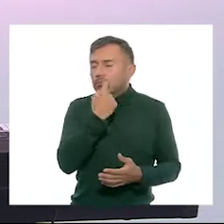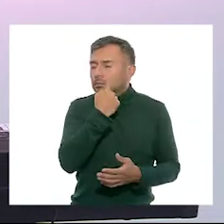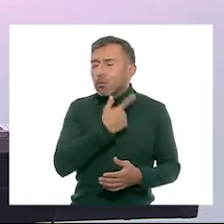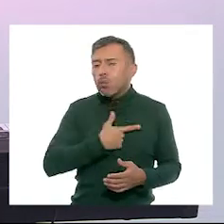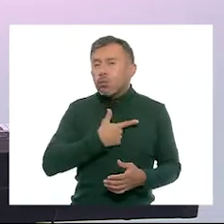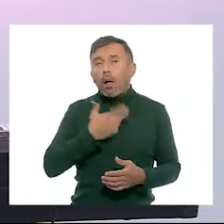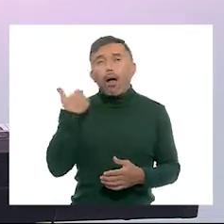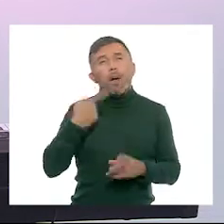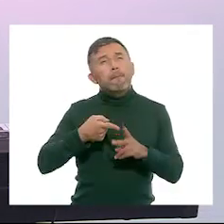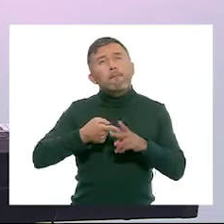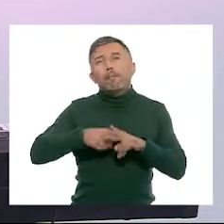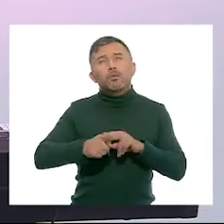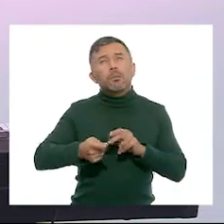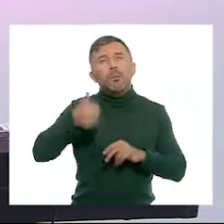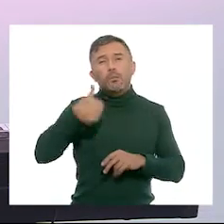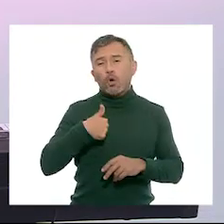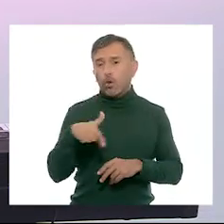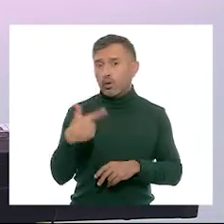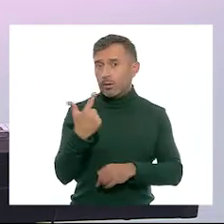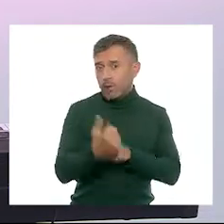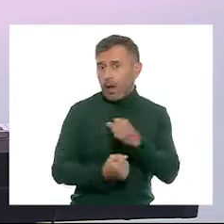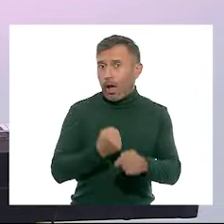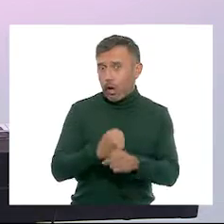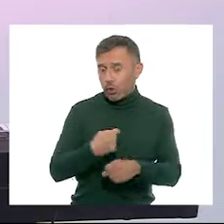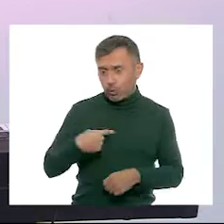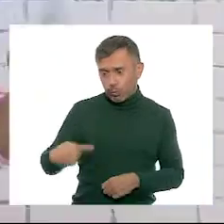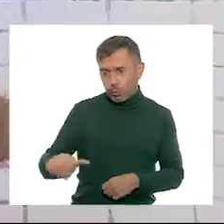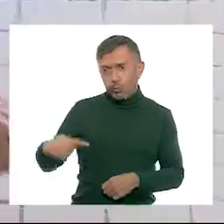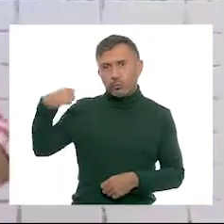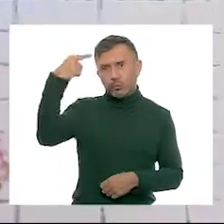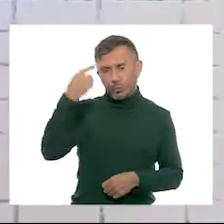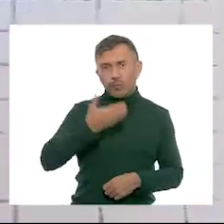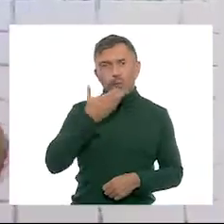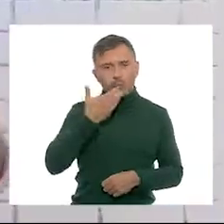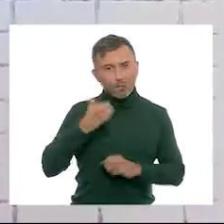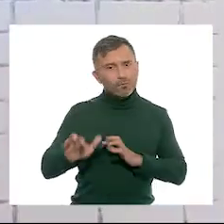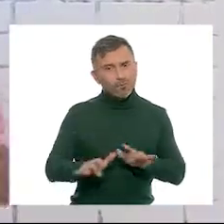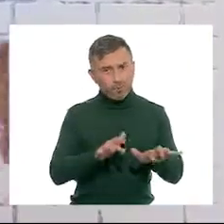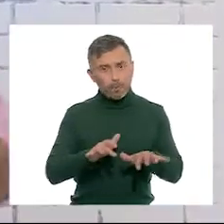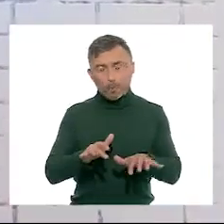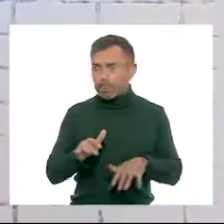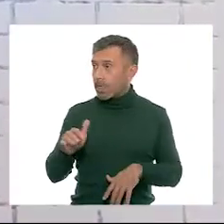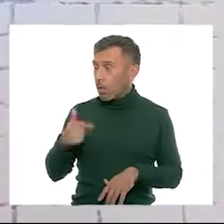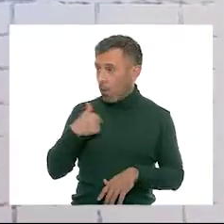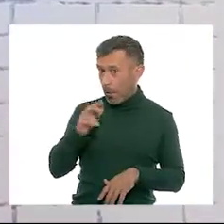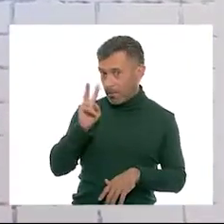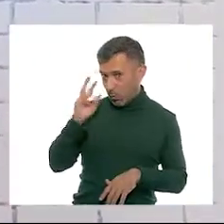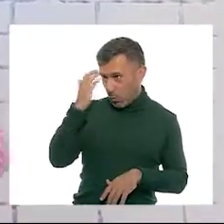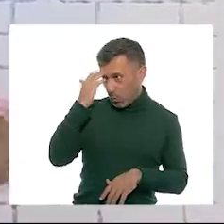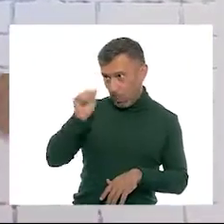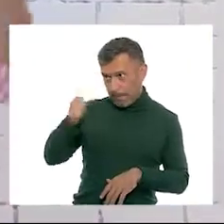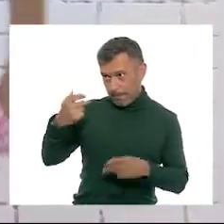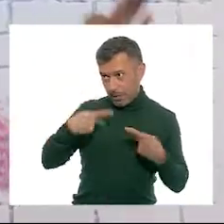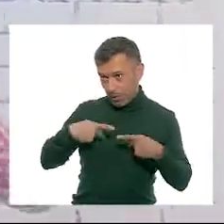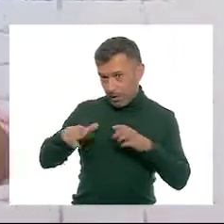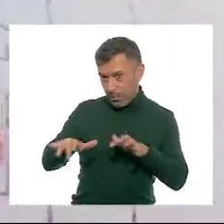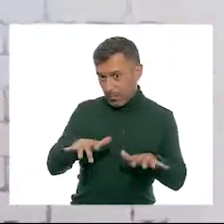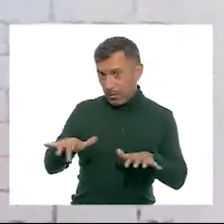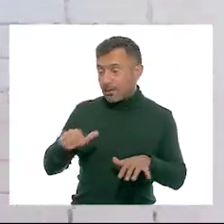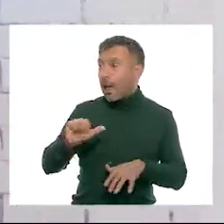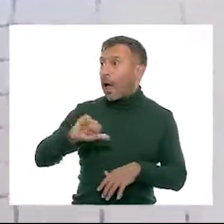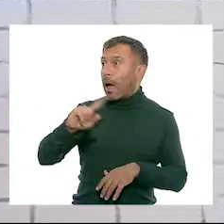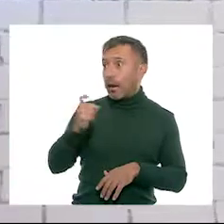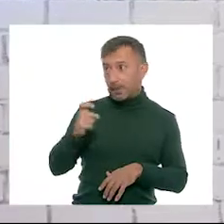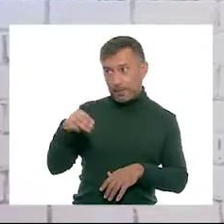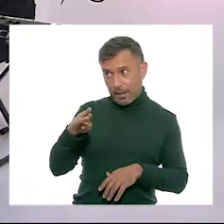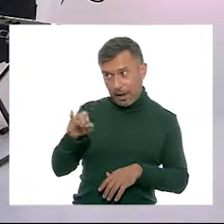12 años, wow. casi como su edad. Claro, y también hay un compositor que yo conozco que también compone para el piano que se llama Alex